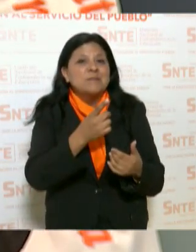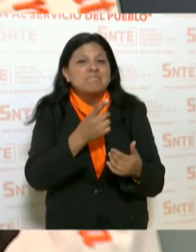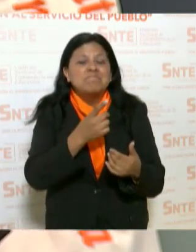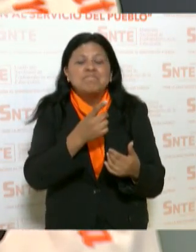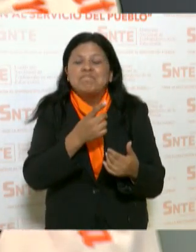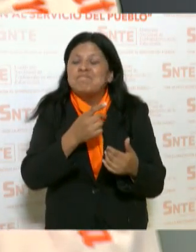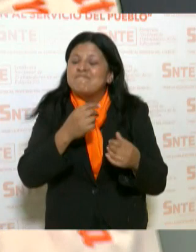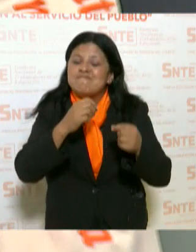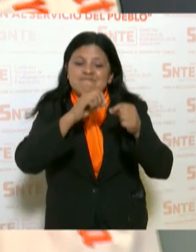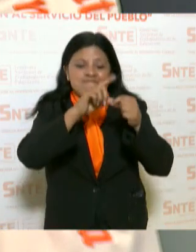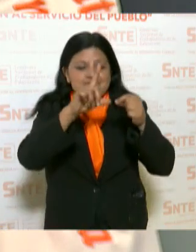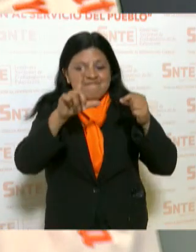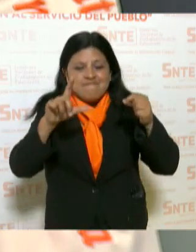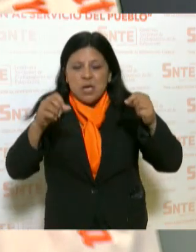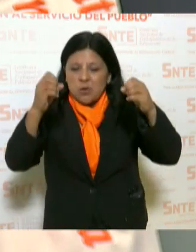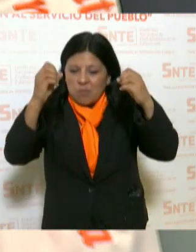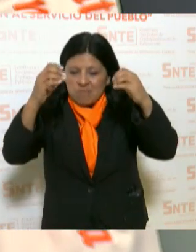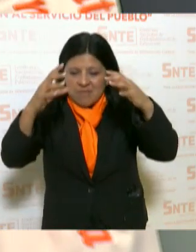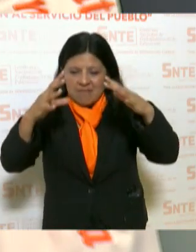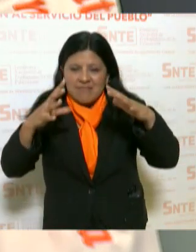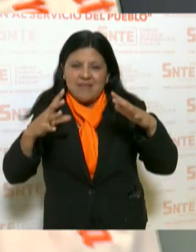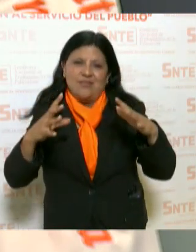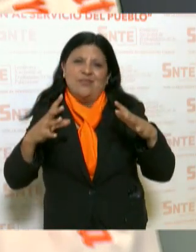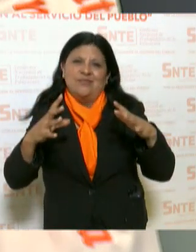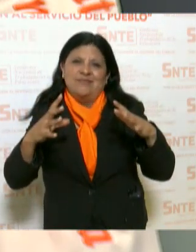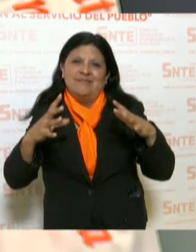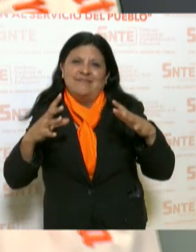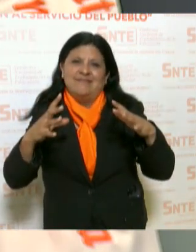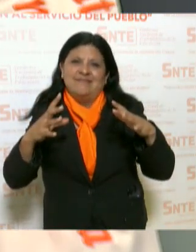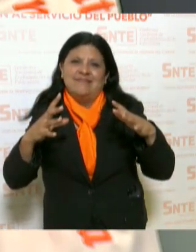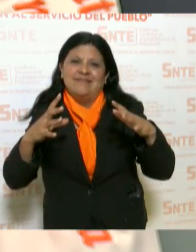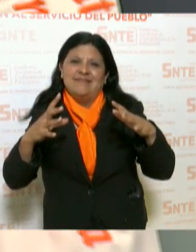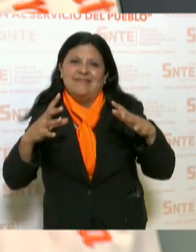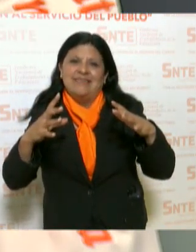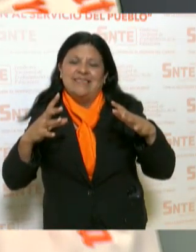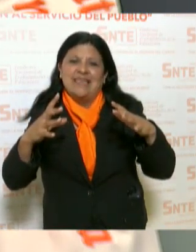tan cerca de Dios y no tan lejos de Estados Unidos.